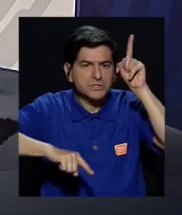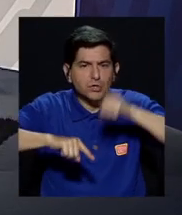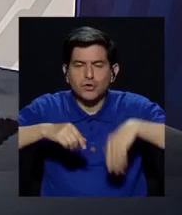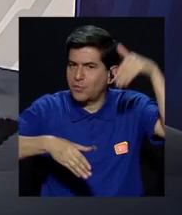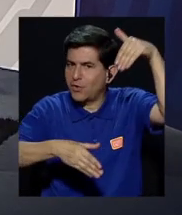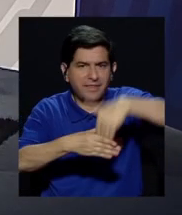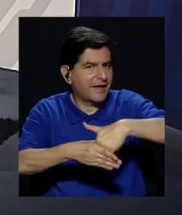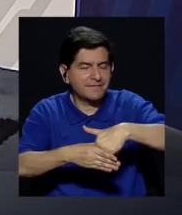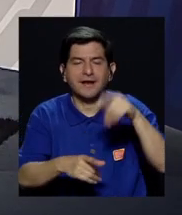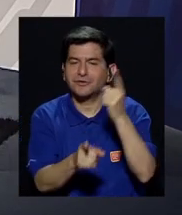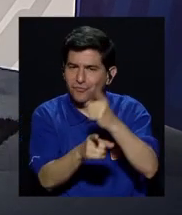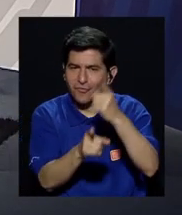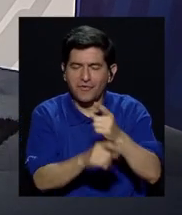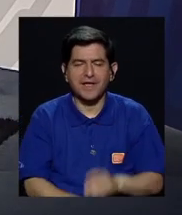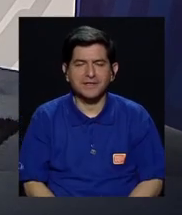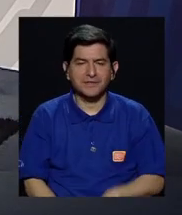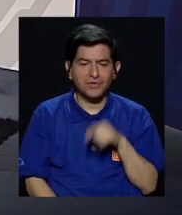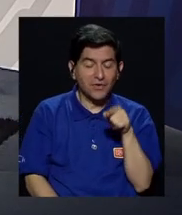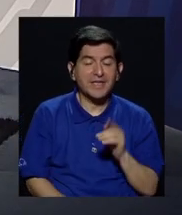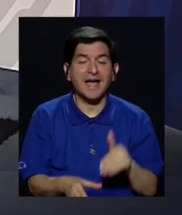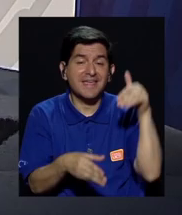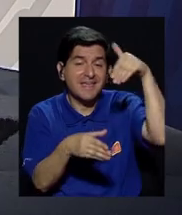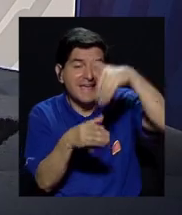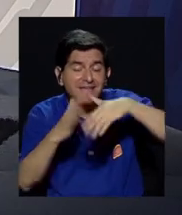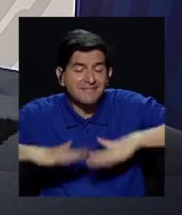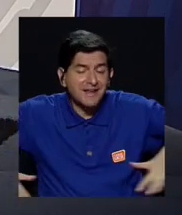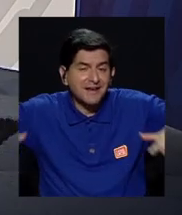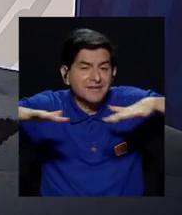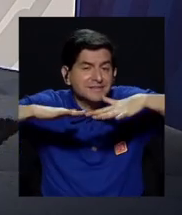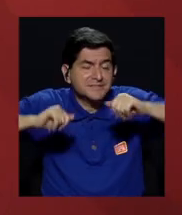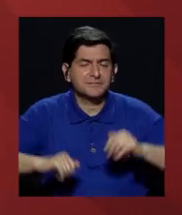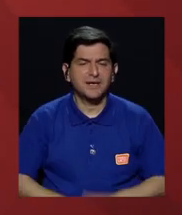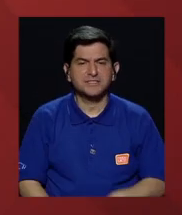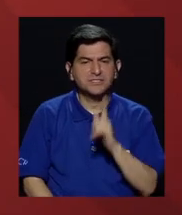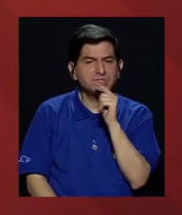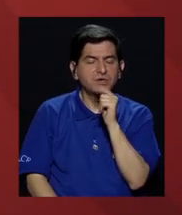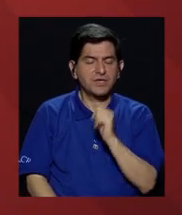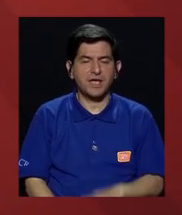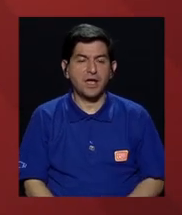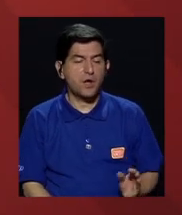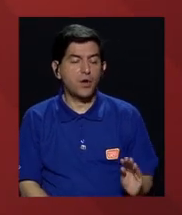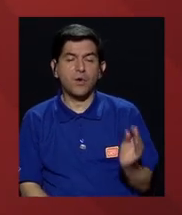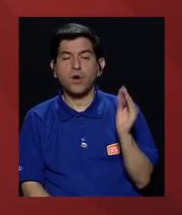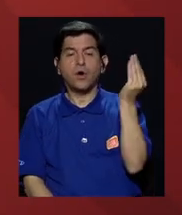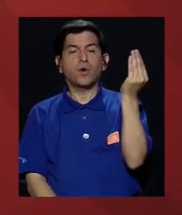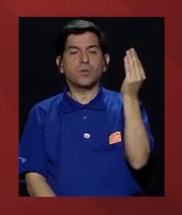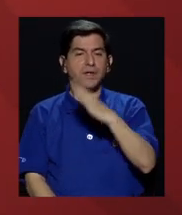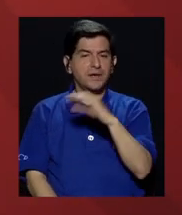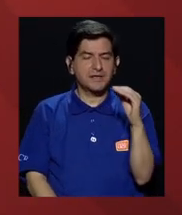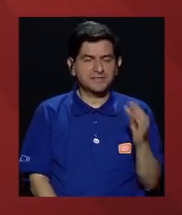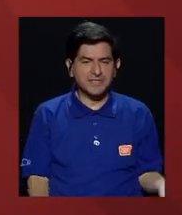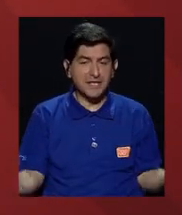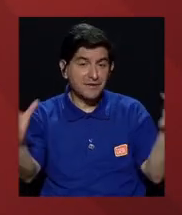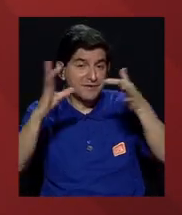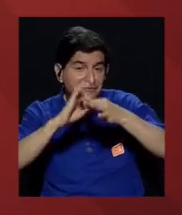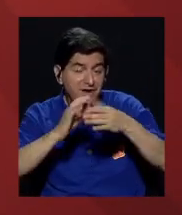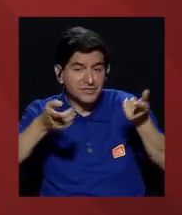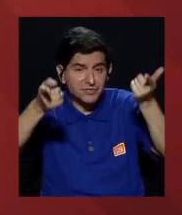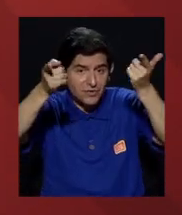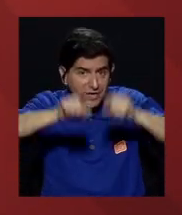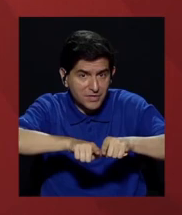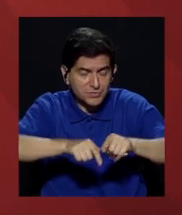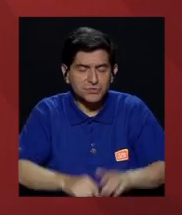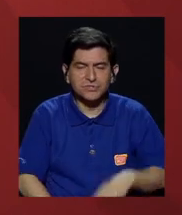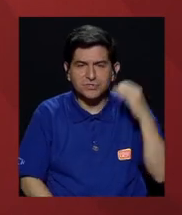que yo no puede nadar no es ahí quienes podrían entrar en esa piscina son las juventudes y a propósito de lo que está pasando